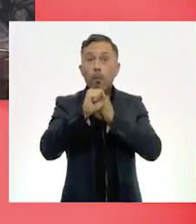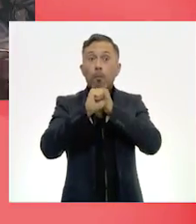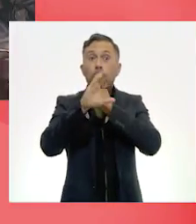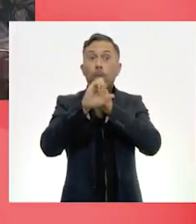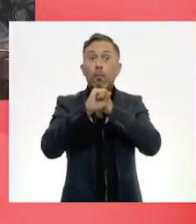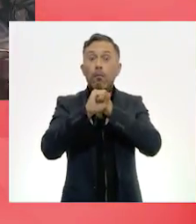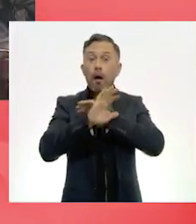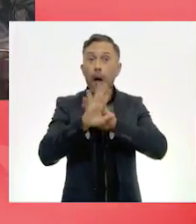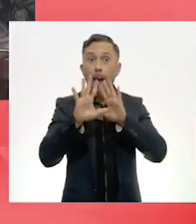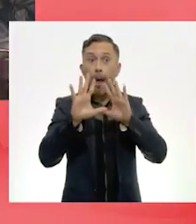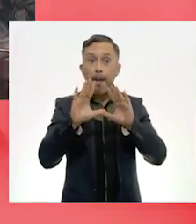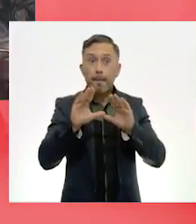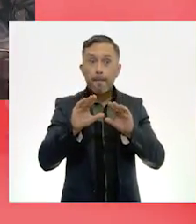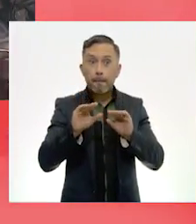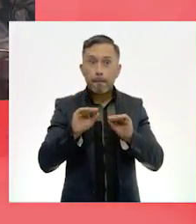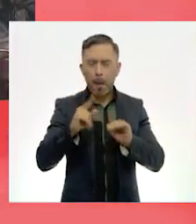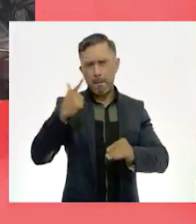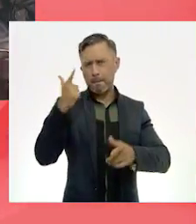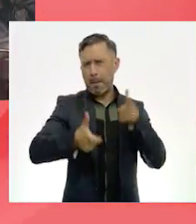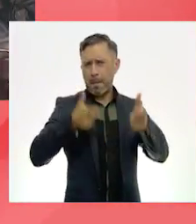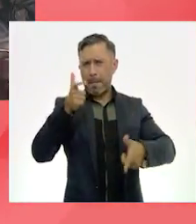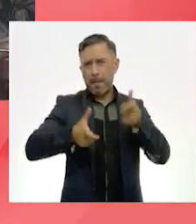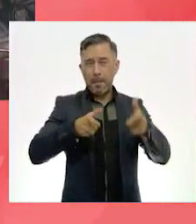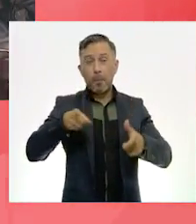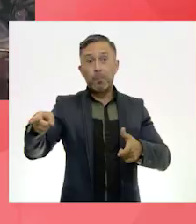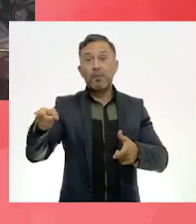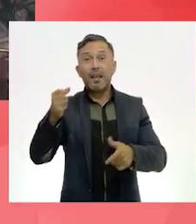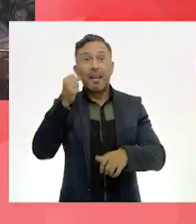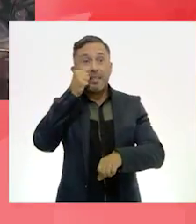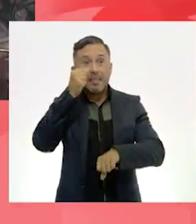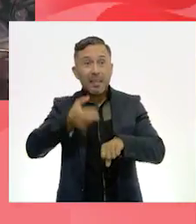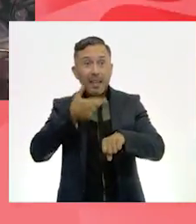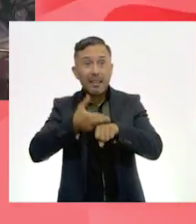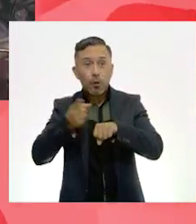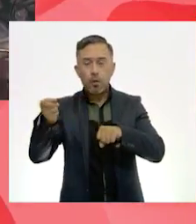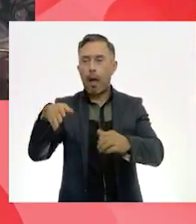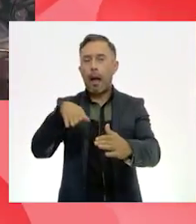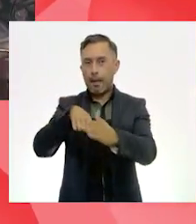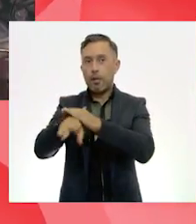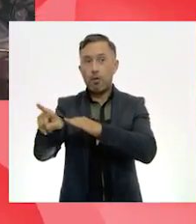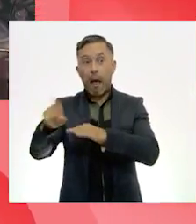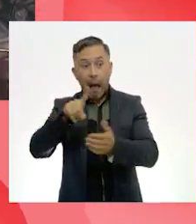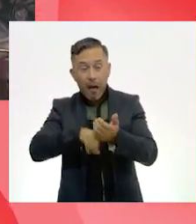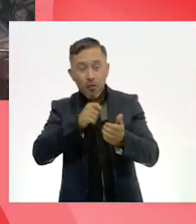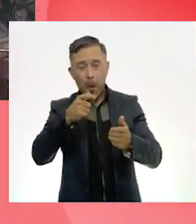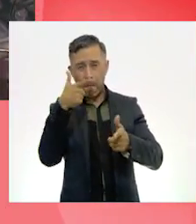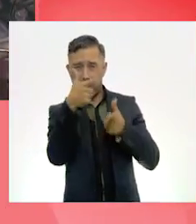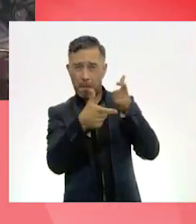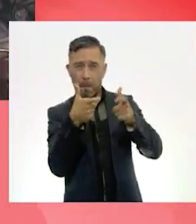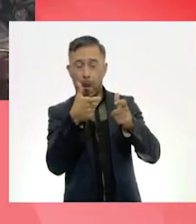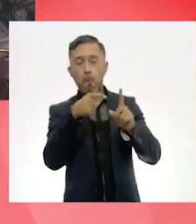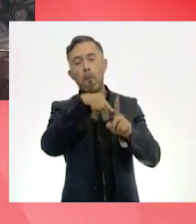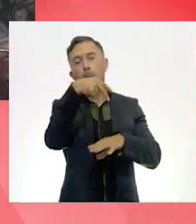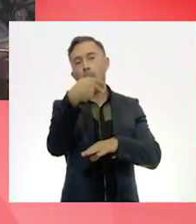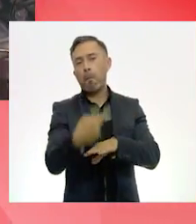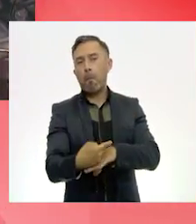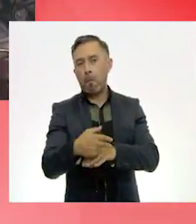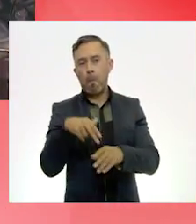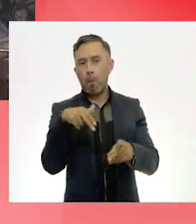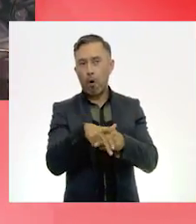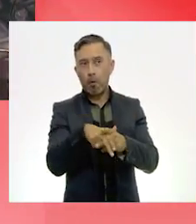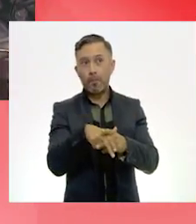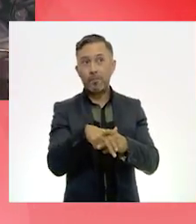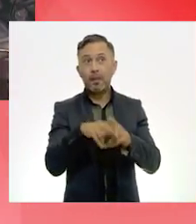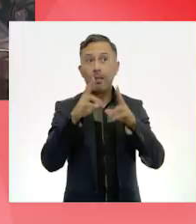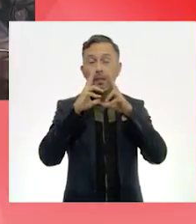El secretario de Zapata ya está dentro de la hacienda, ahí lo matan. y a Zapata todos los tiros se